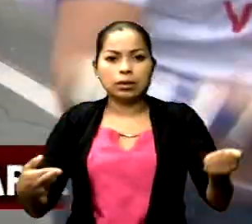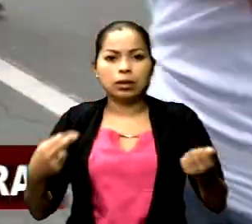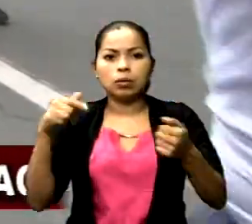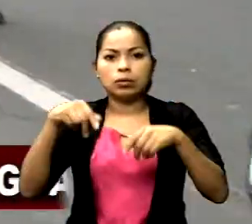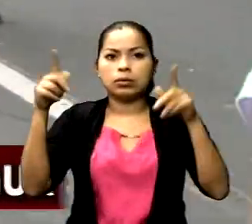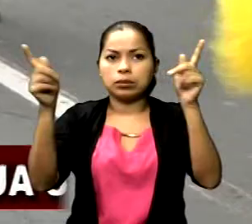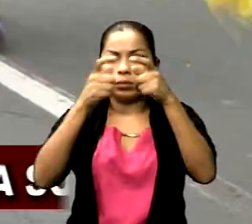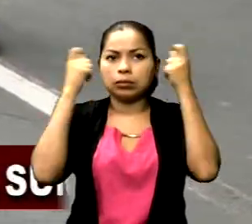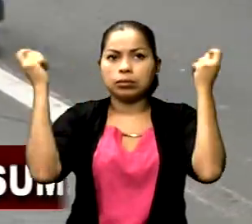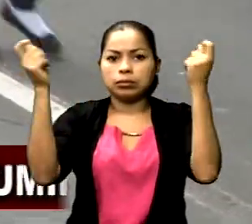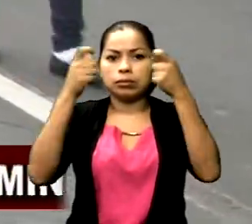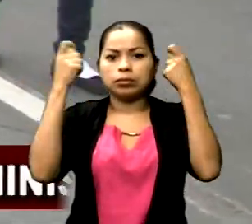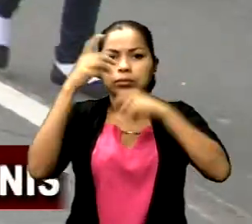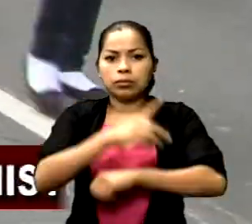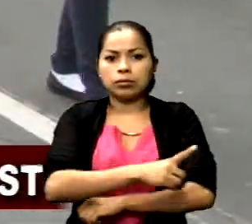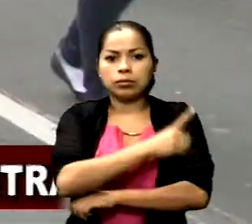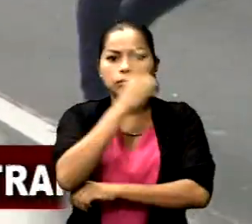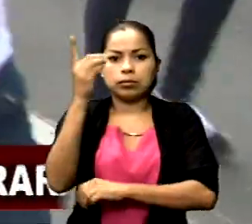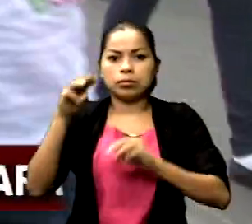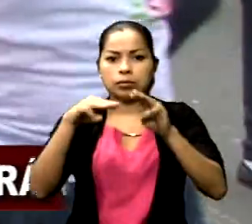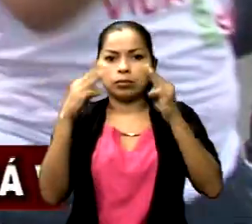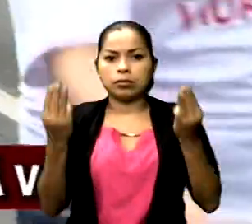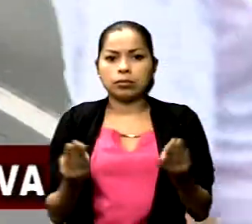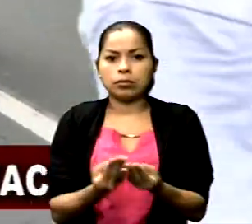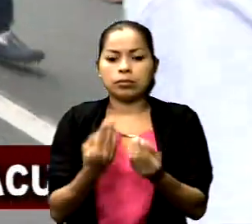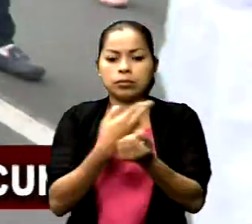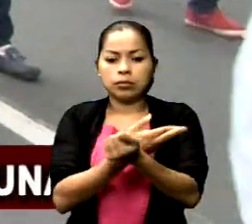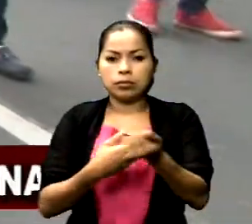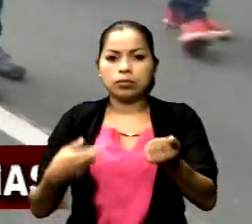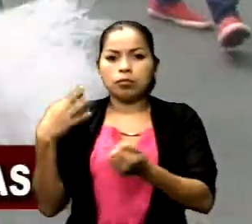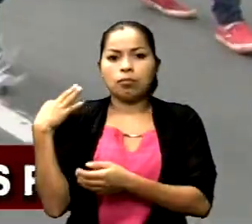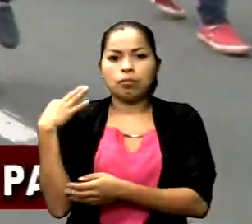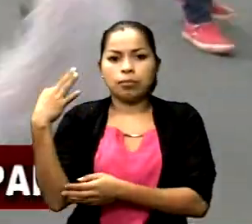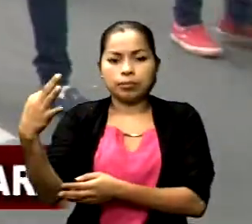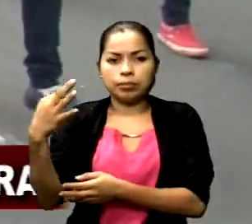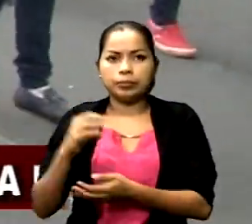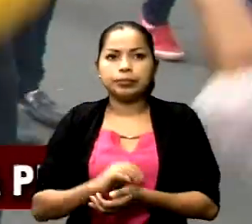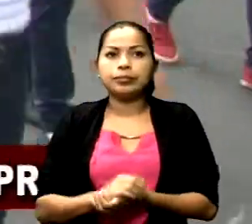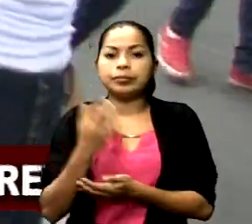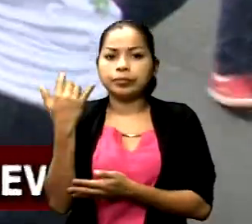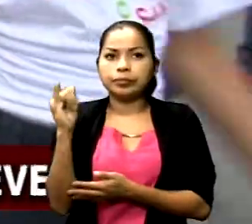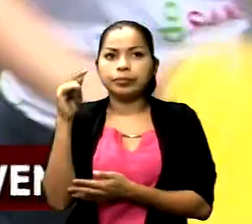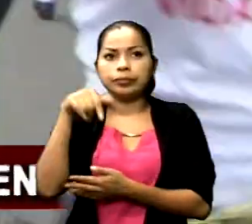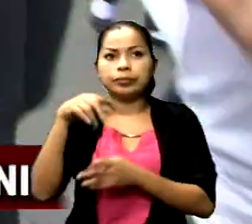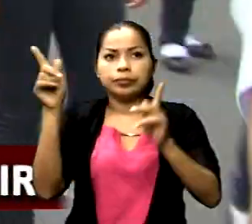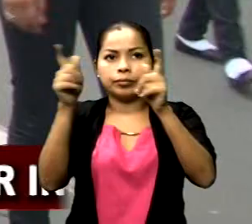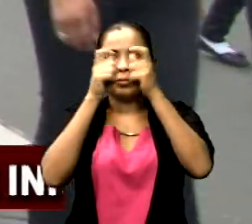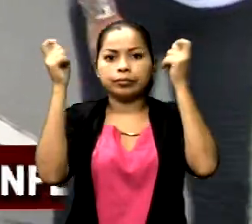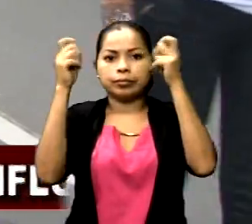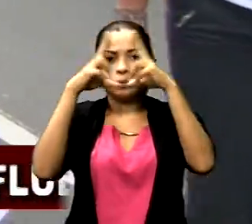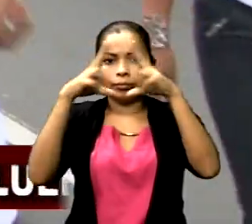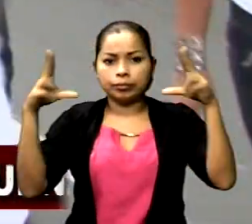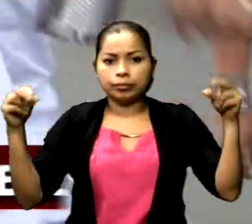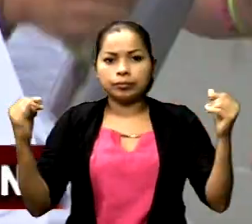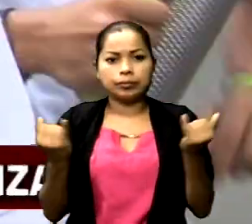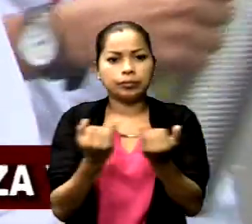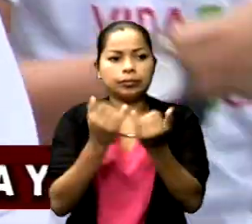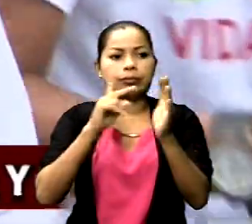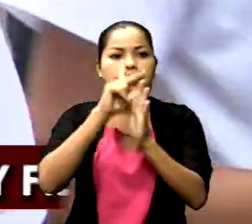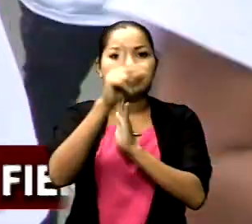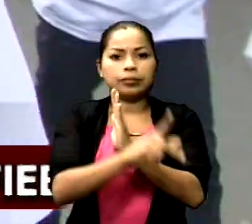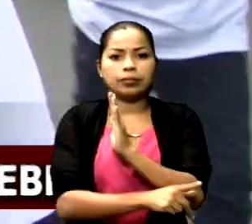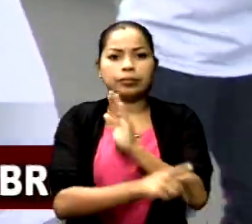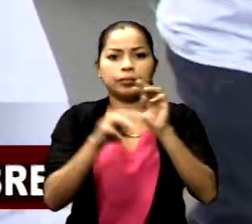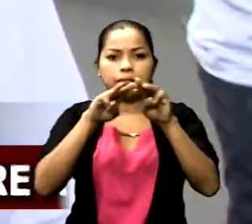conmemorando el Día Mundial del Donante Voluntario, así es. Bueno, estamos celebrando en Nicaragua, al igual que en todos los países